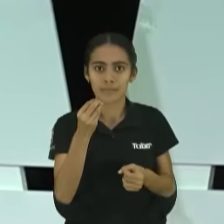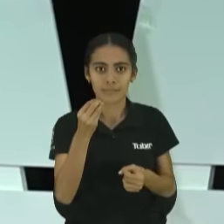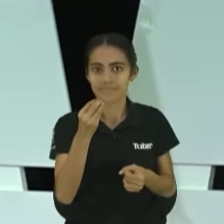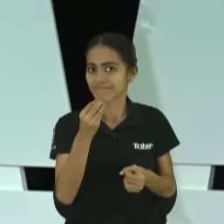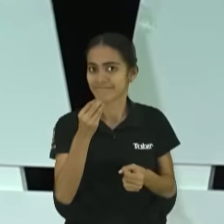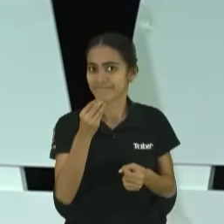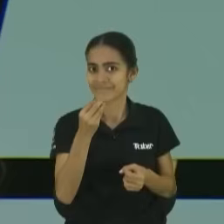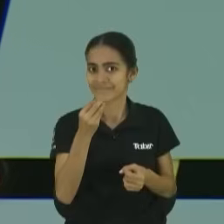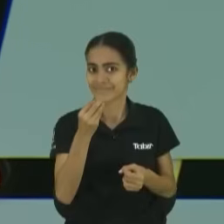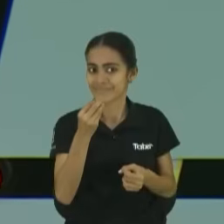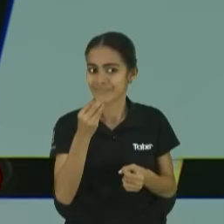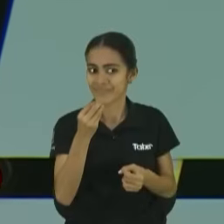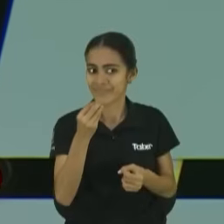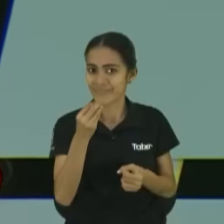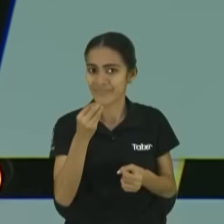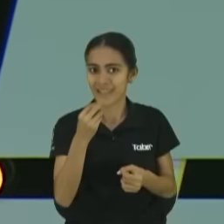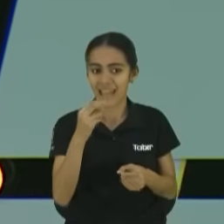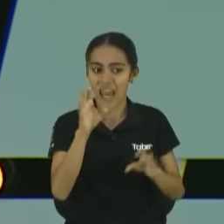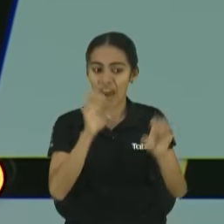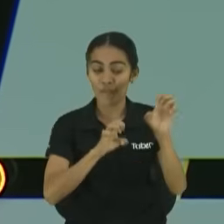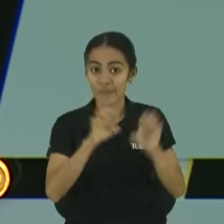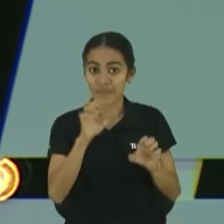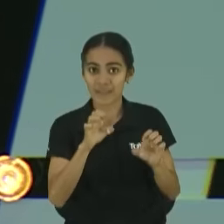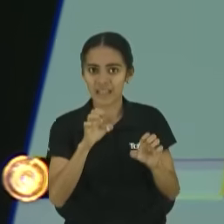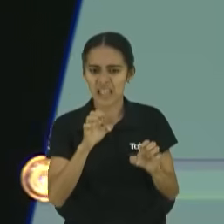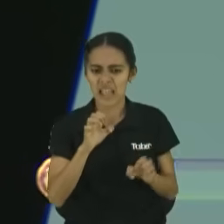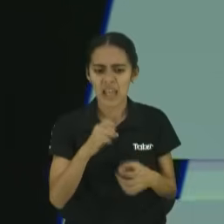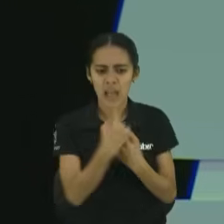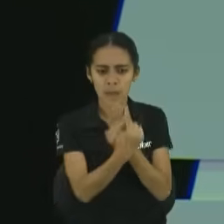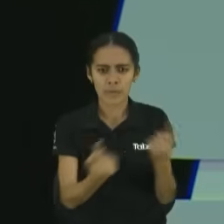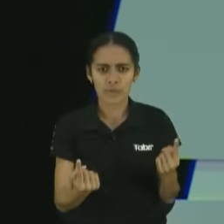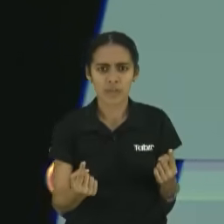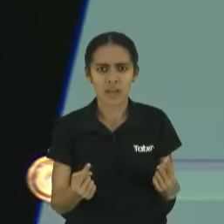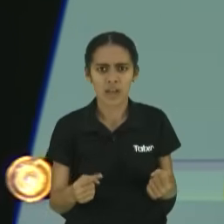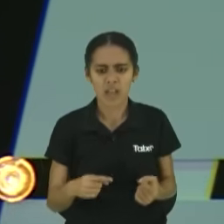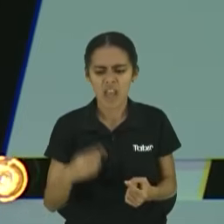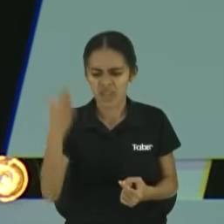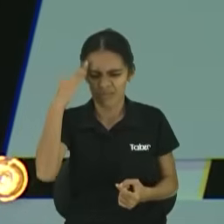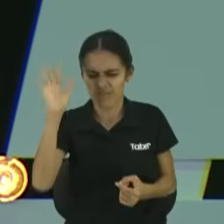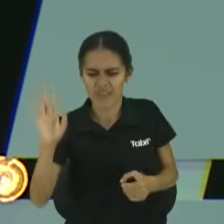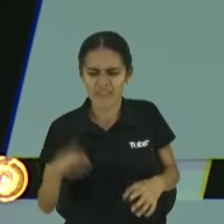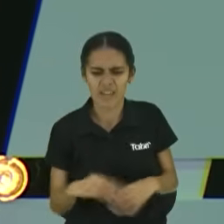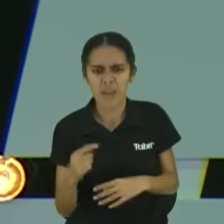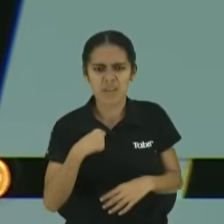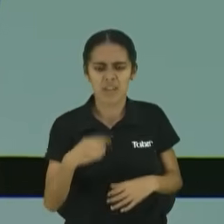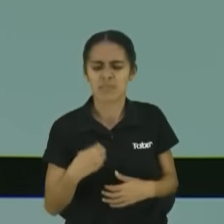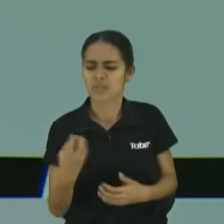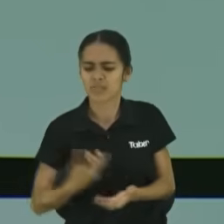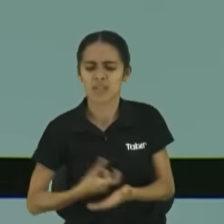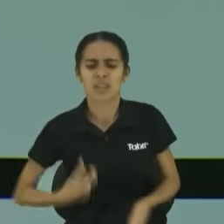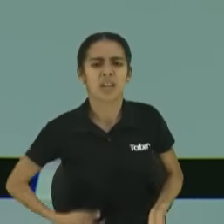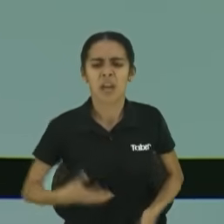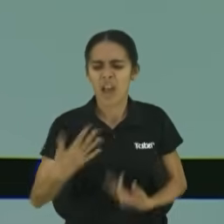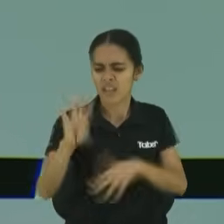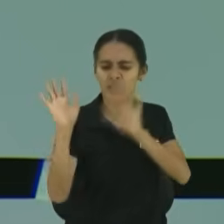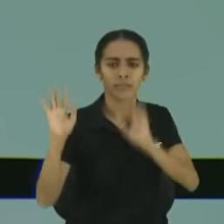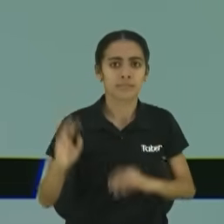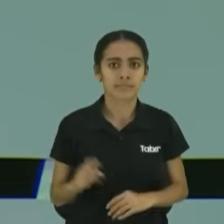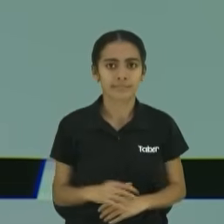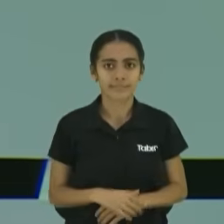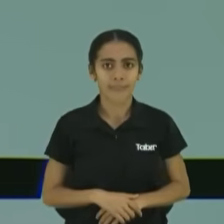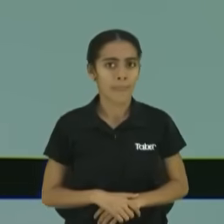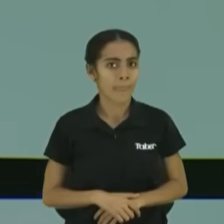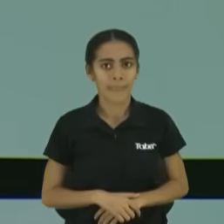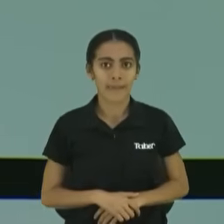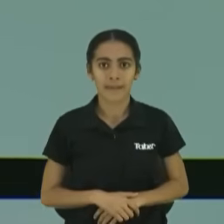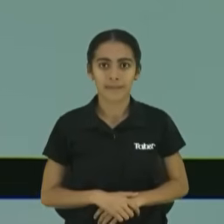evalúese. Si usted es de las personas que ay, vean cómo salen estos, papá, a mí ya me dieron mi dinero y vean qué hacen. Es